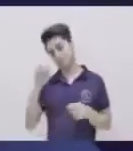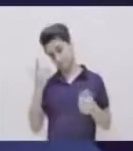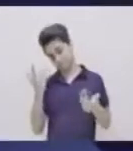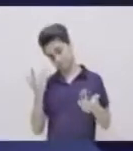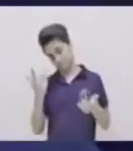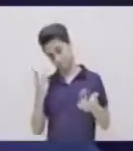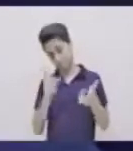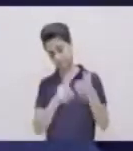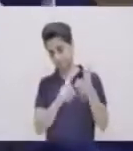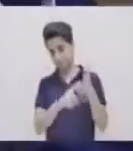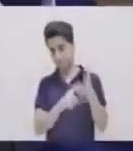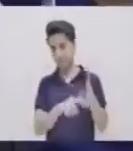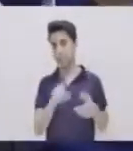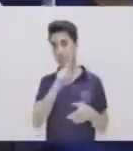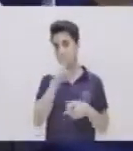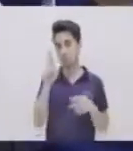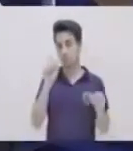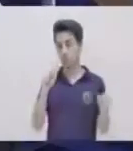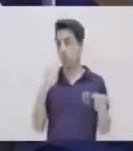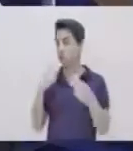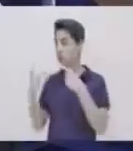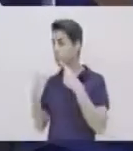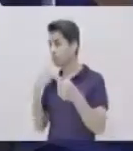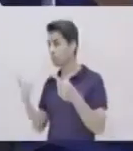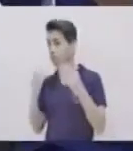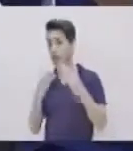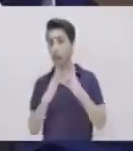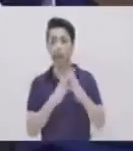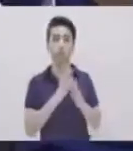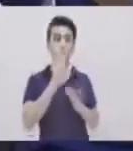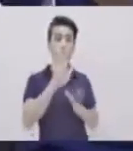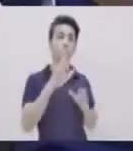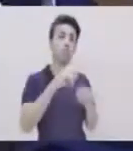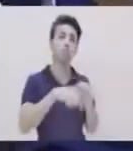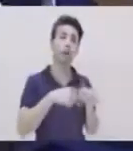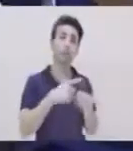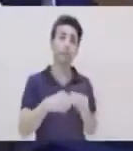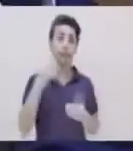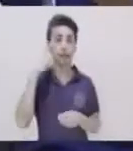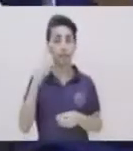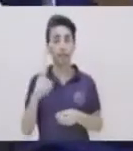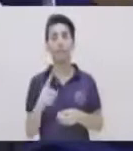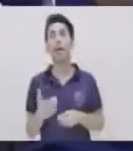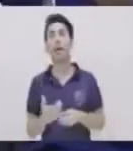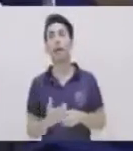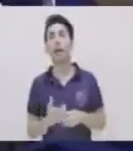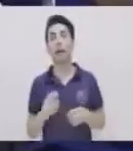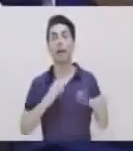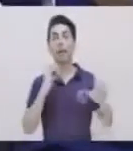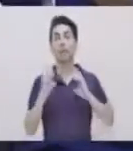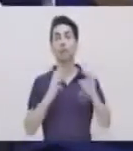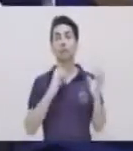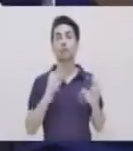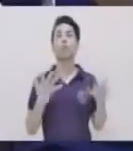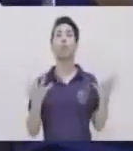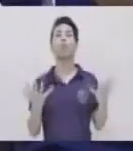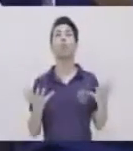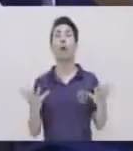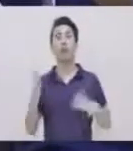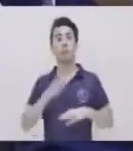Como tercer punto, te invito a que converses en casa con tu familia acerca de una parte